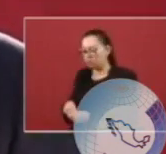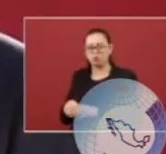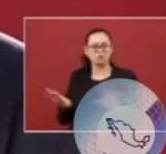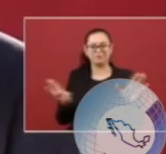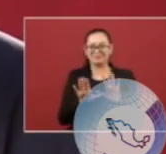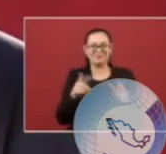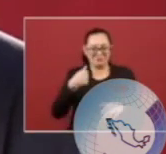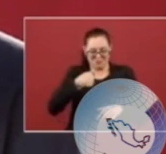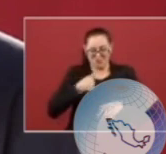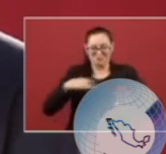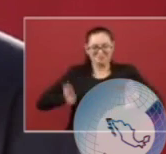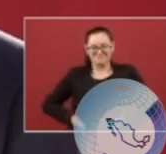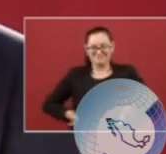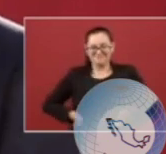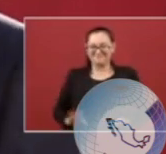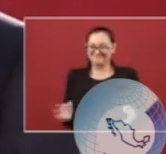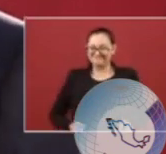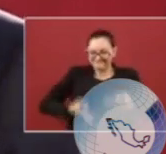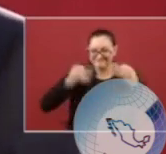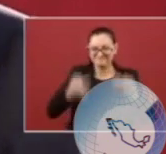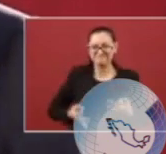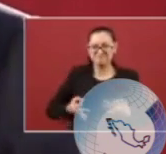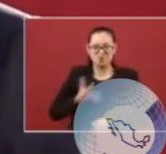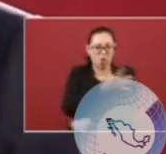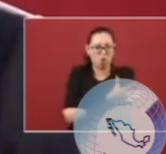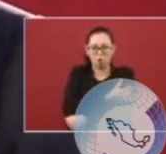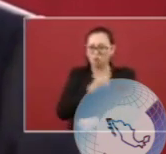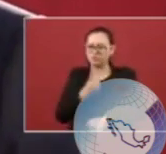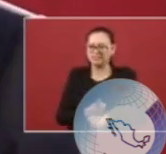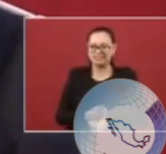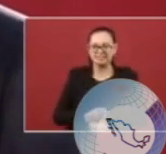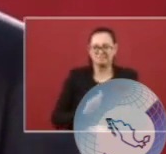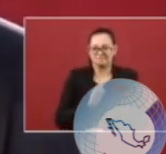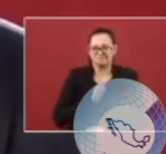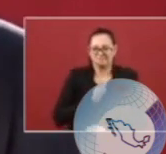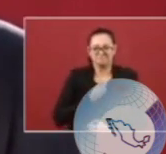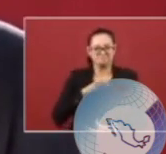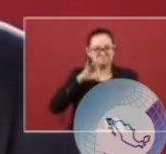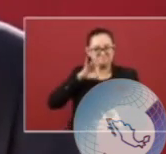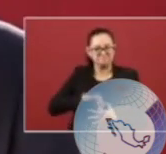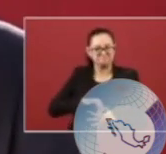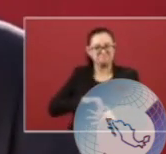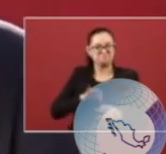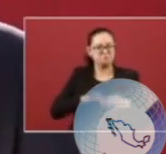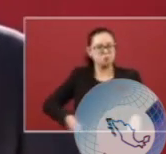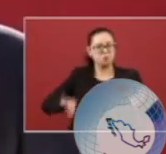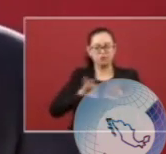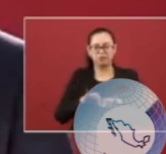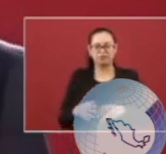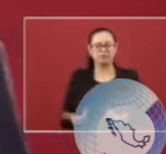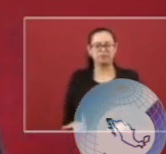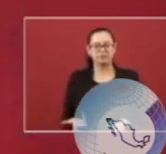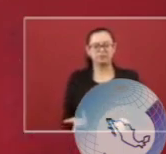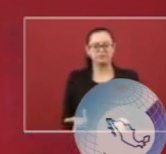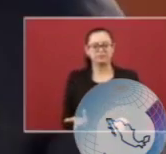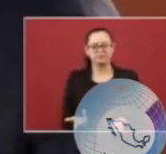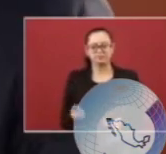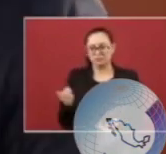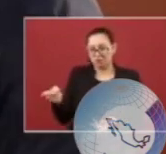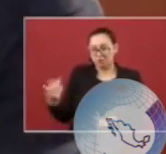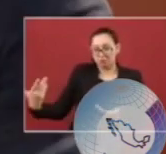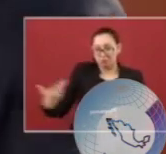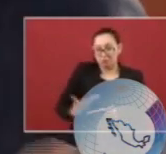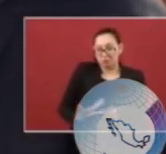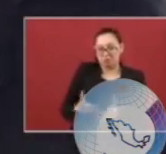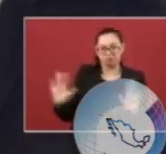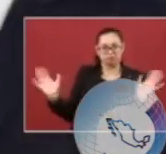principios y la honestidad de lo que estimo más importante en mi vida cuando se plantea eso yo